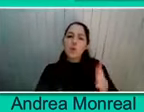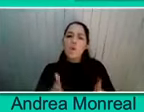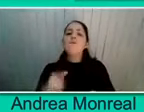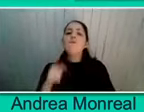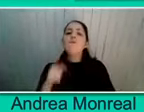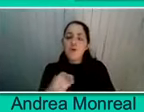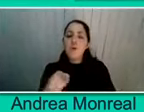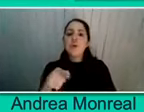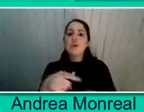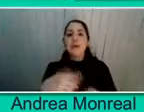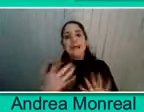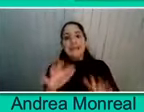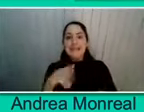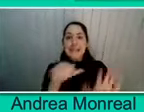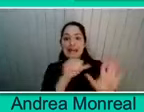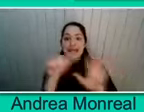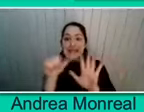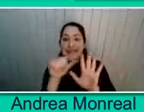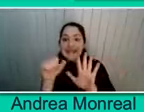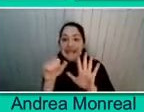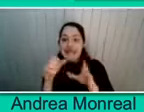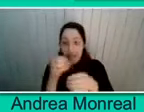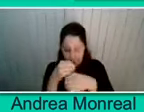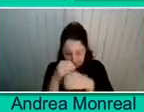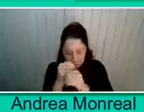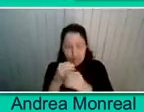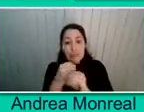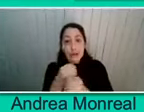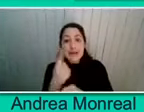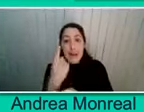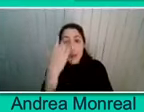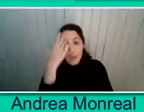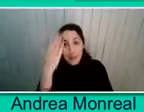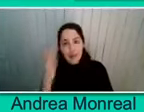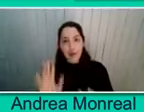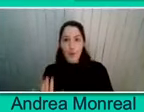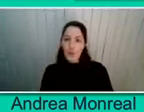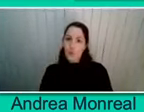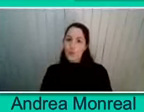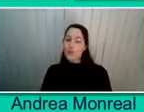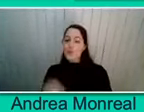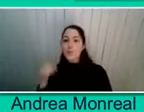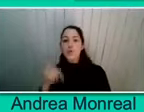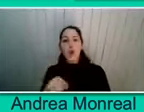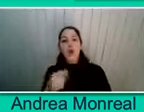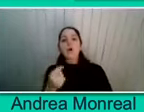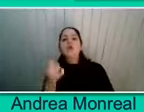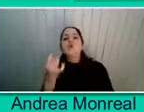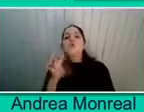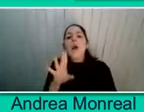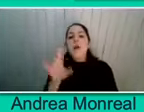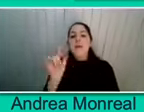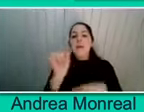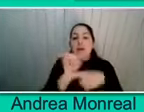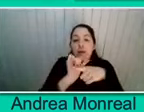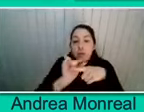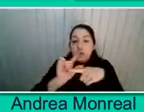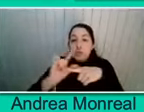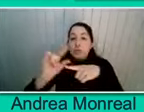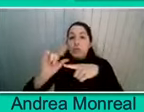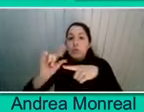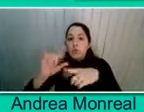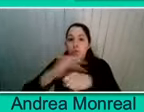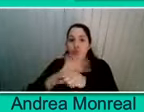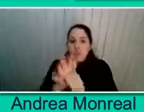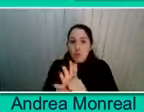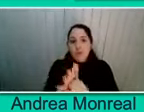muestras al día. Eso no solamente para este aumento de casos positivos, sino que también porque las